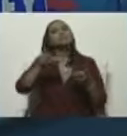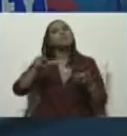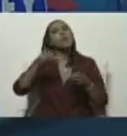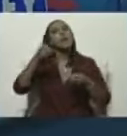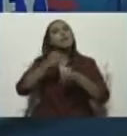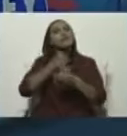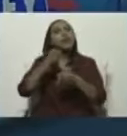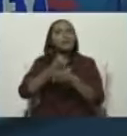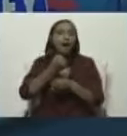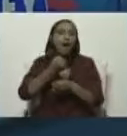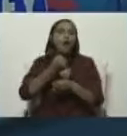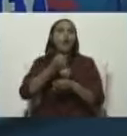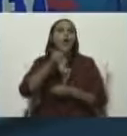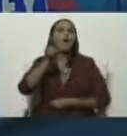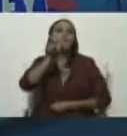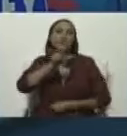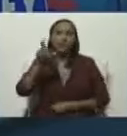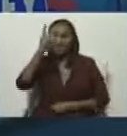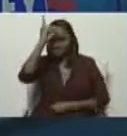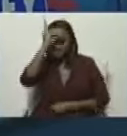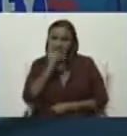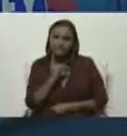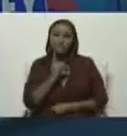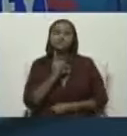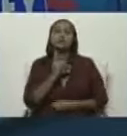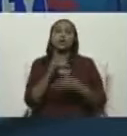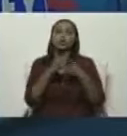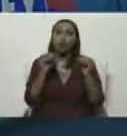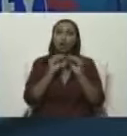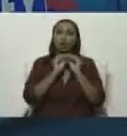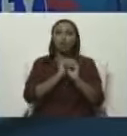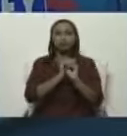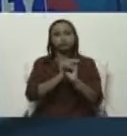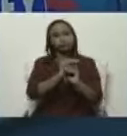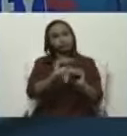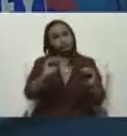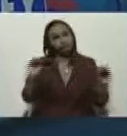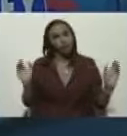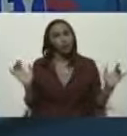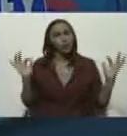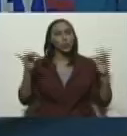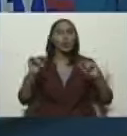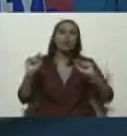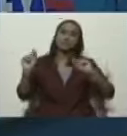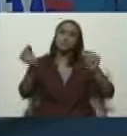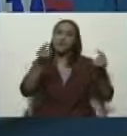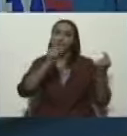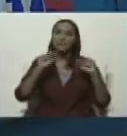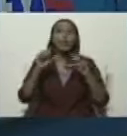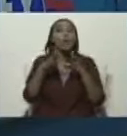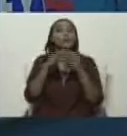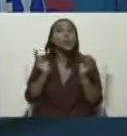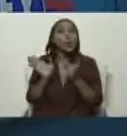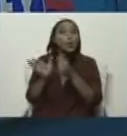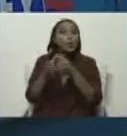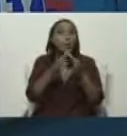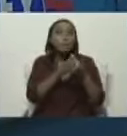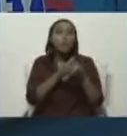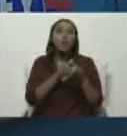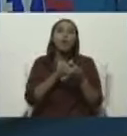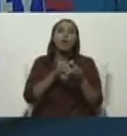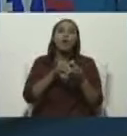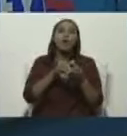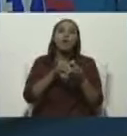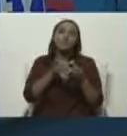política permanente del jefe de Estado venezolano esa convocatoria abierta al debate con todos los sectores del país para hacerle frente a